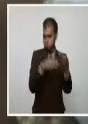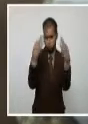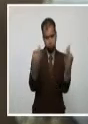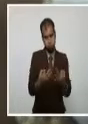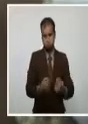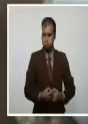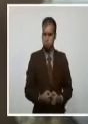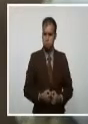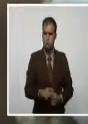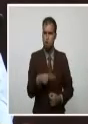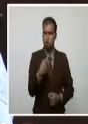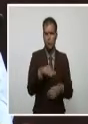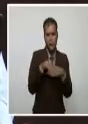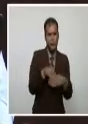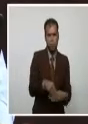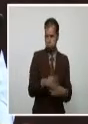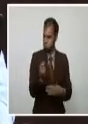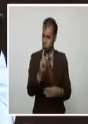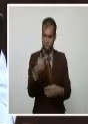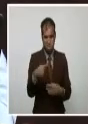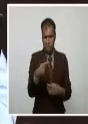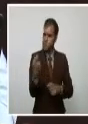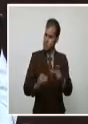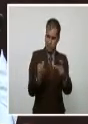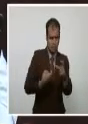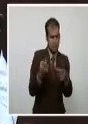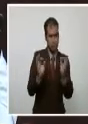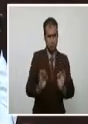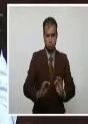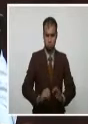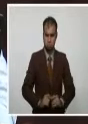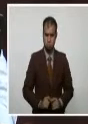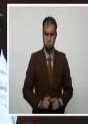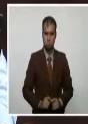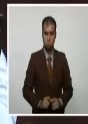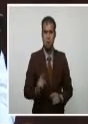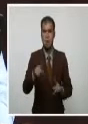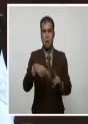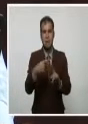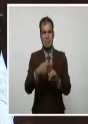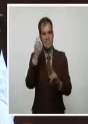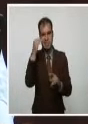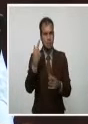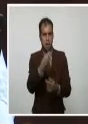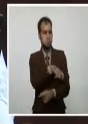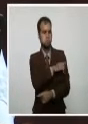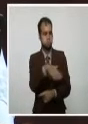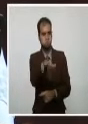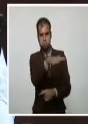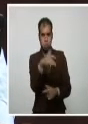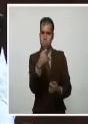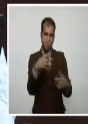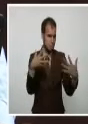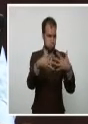las dificultades, dándole una nueva vitalidad a la movilización popular,